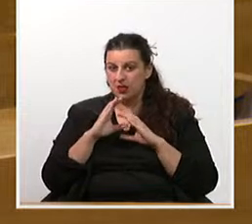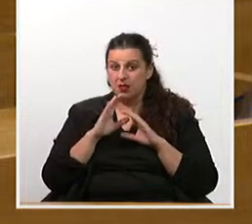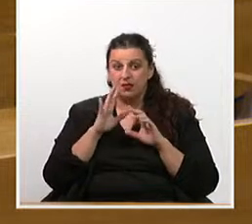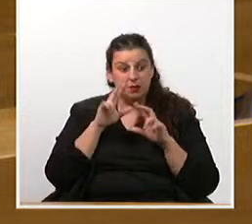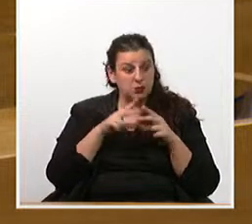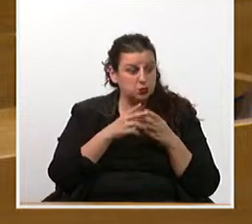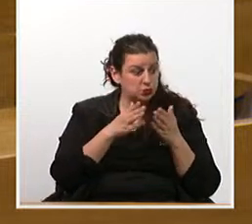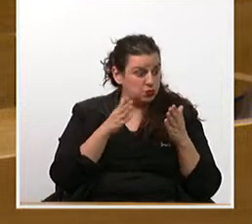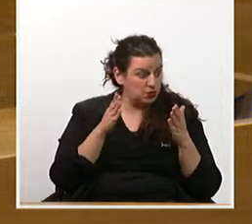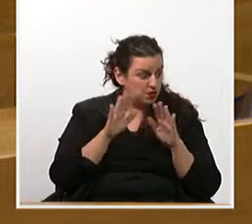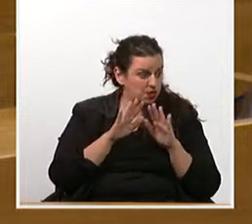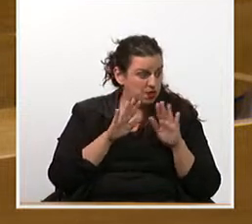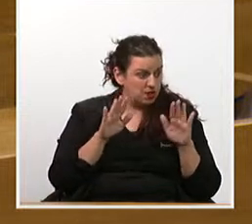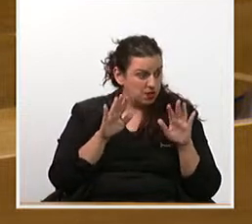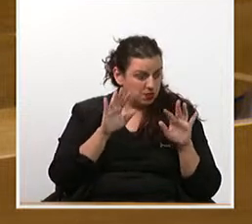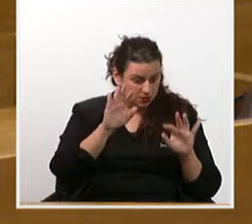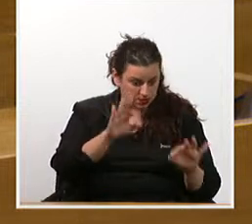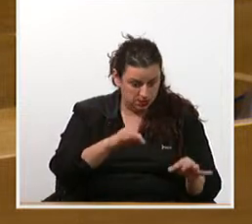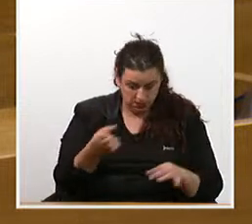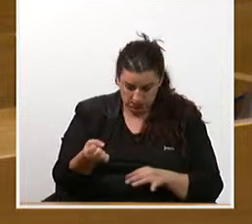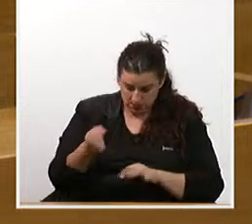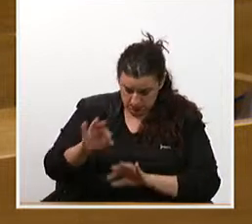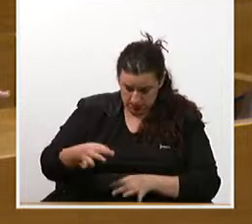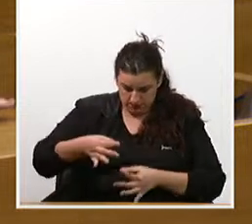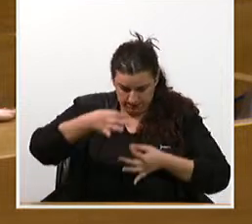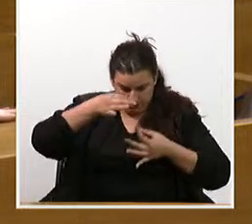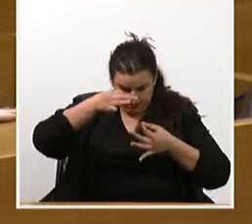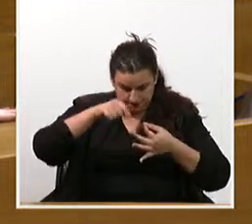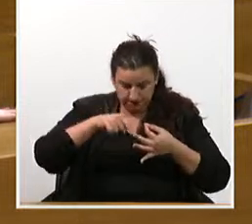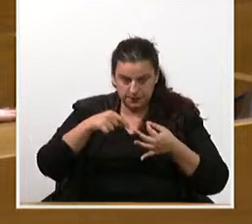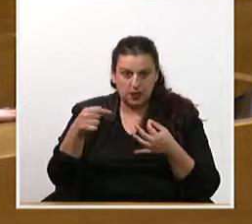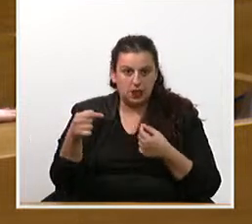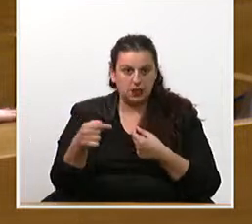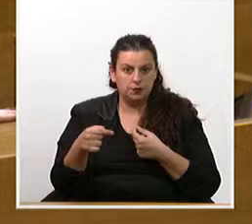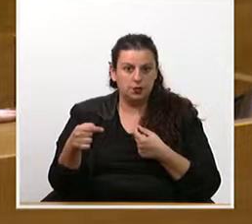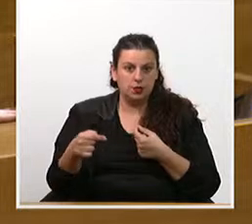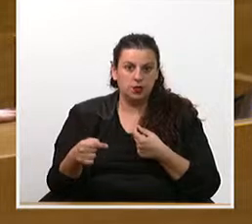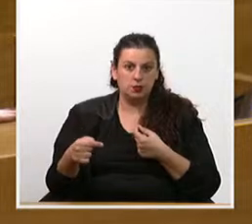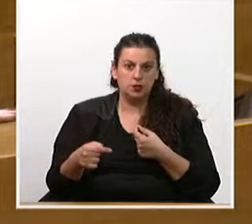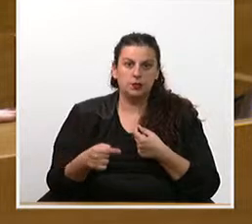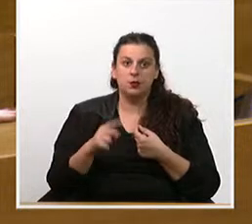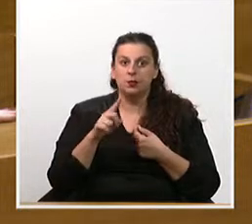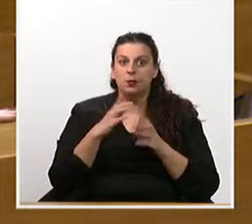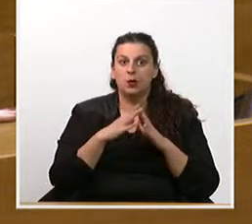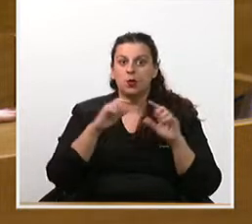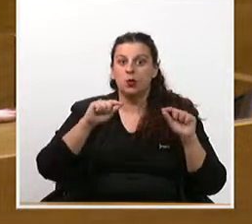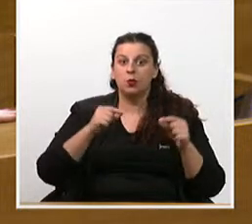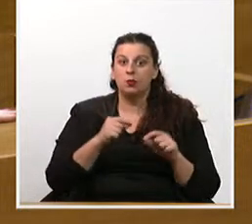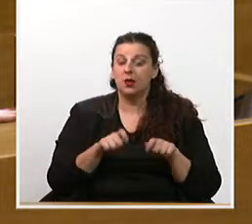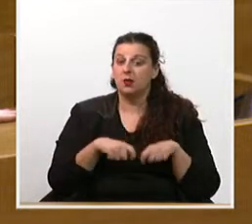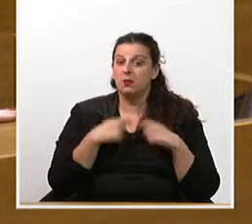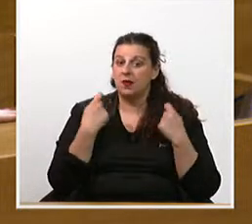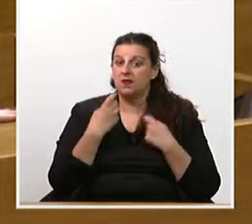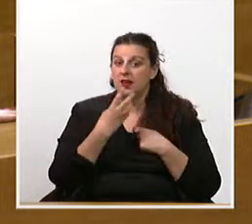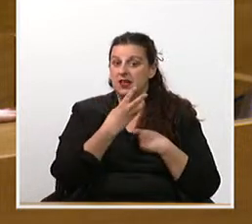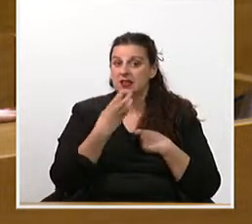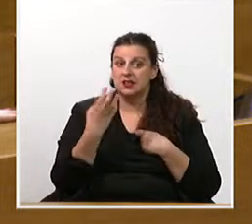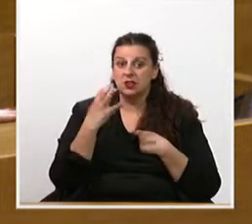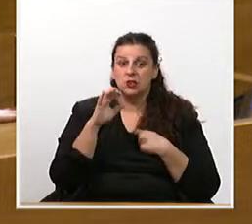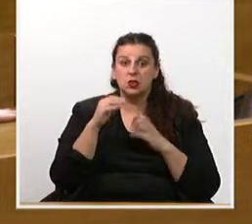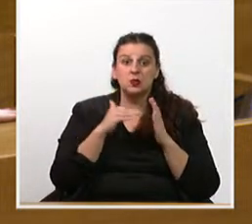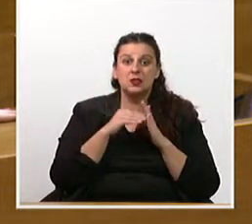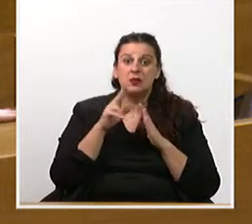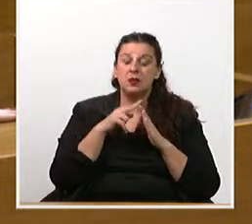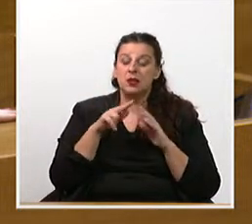levantamos un papel nos sale algo malo debajo algo malo debajo lo primero se cargan un convenio de 350,000 para hacer suel